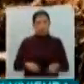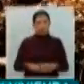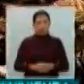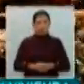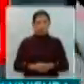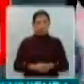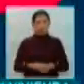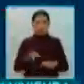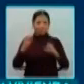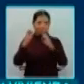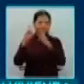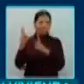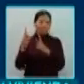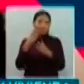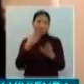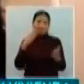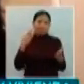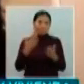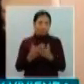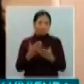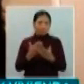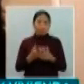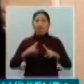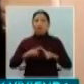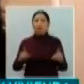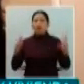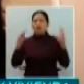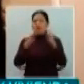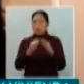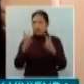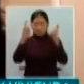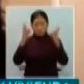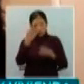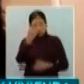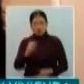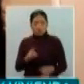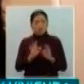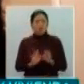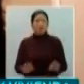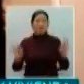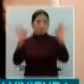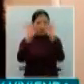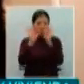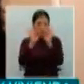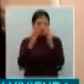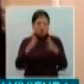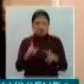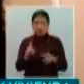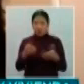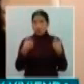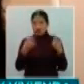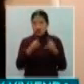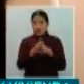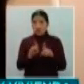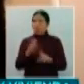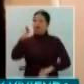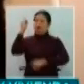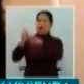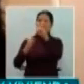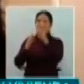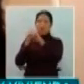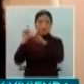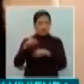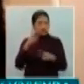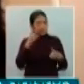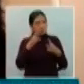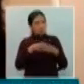Bien, Marta. Esto por la importancia que tiene, va a contar con veedores internacionales